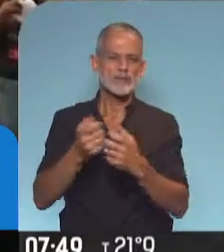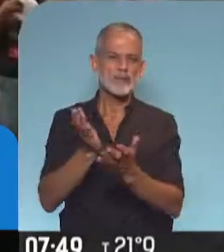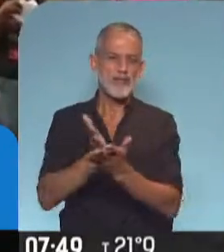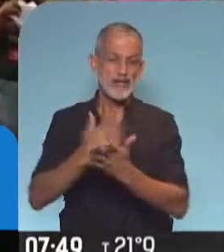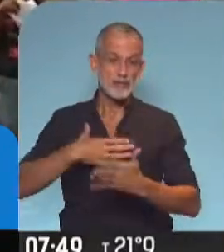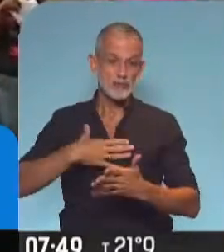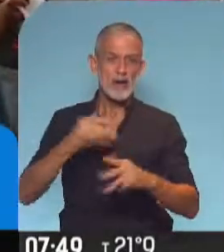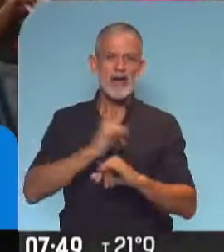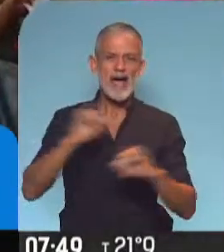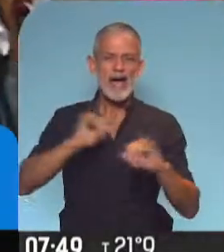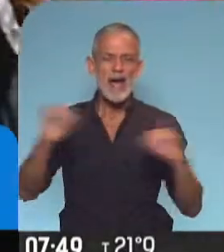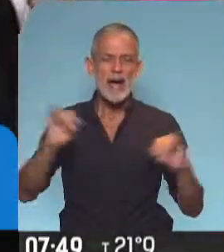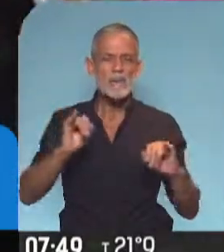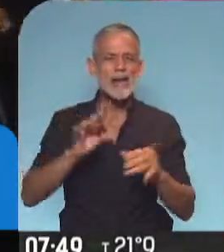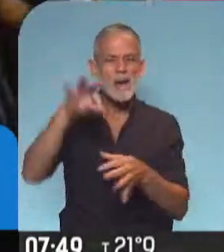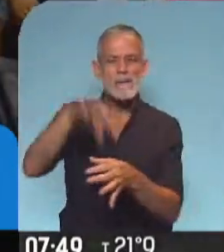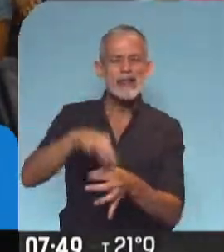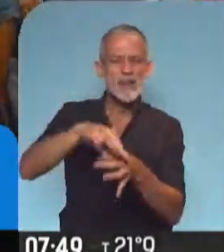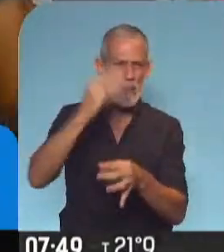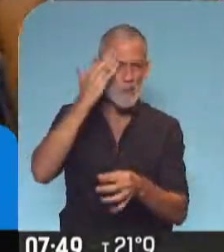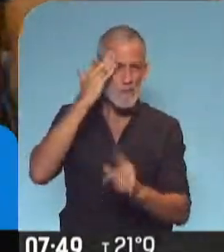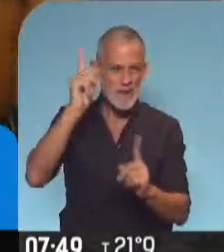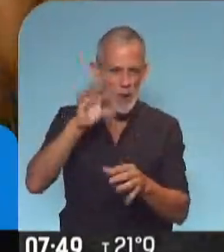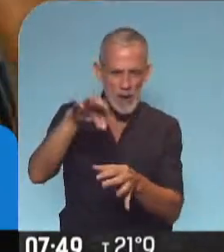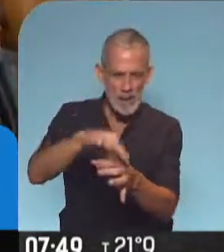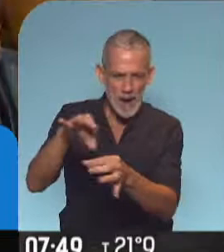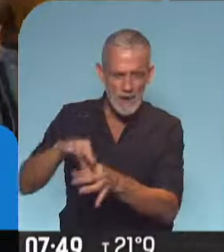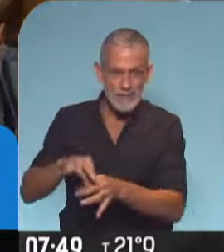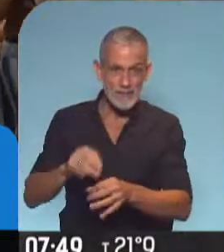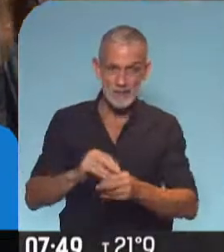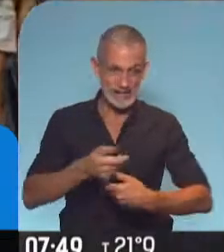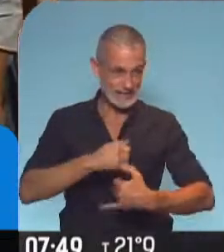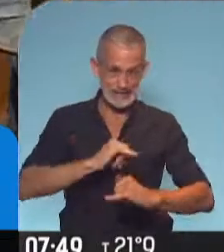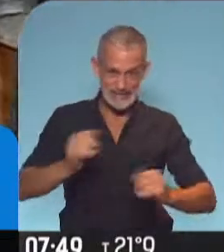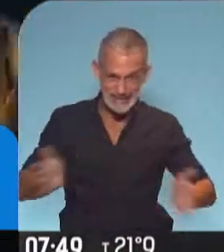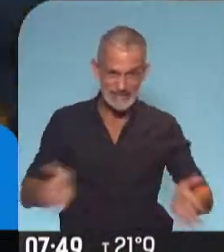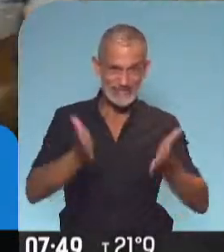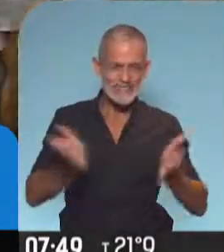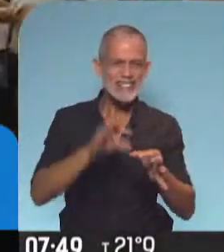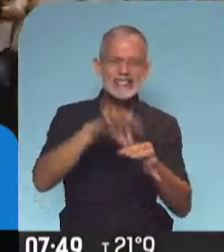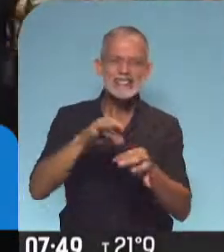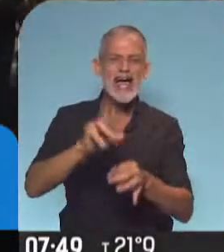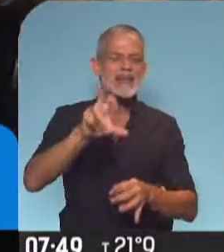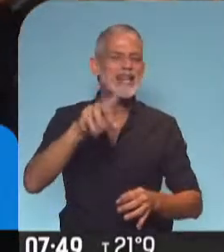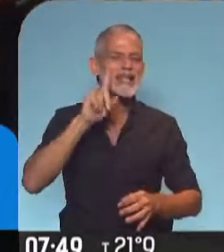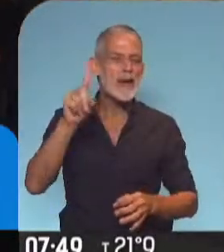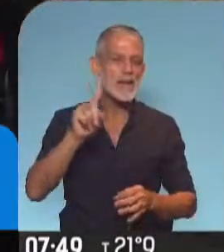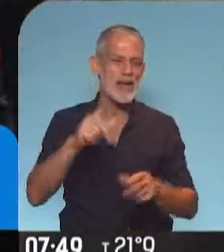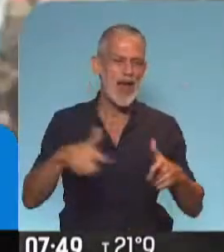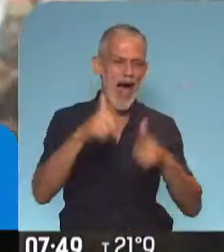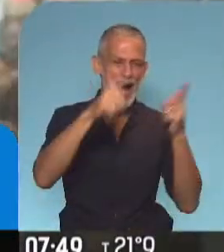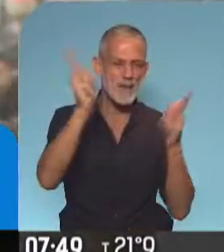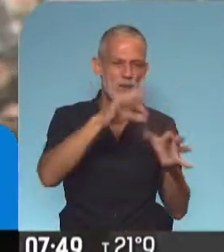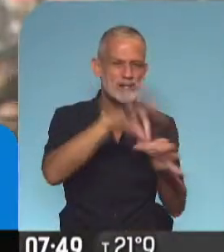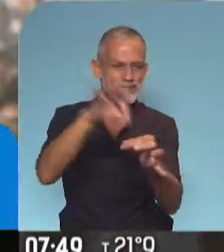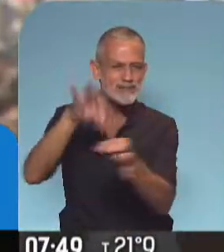campaña Plantamos Memoria, con la que convocan a toda la sociedad a sembrar 30.000 árboles, como